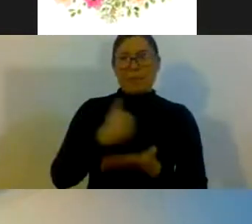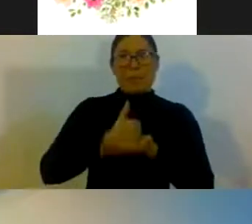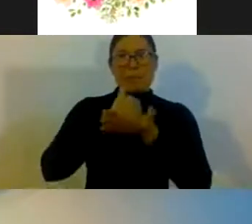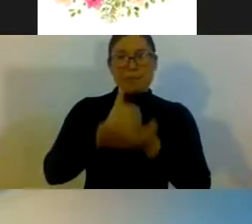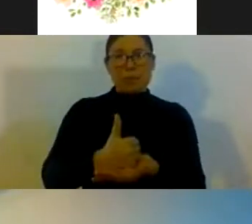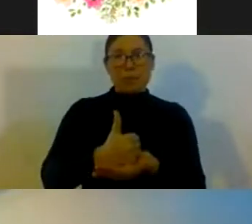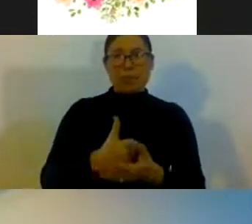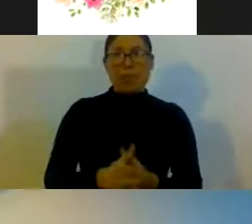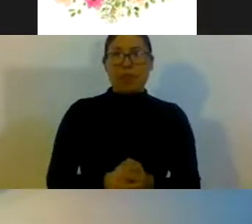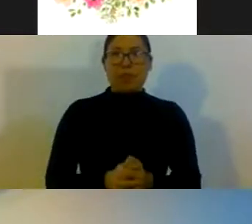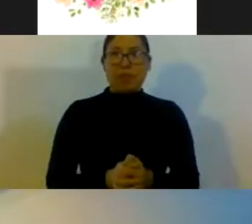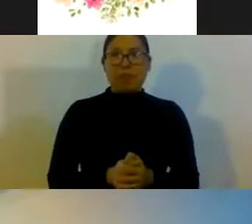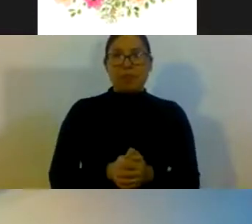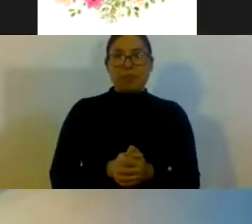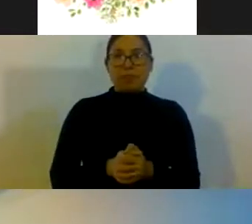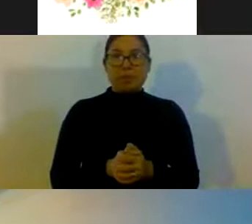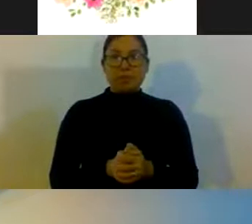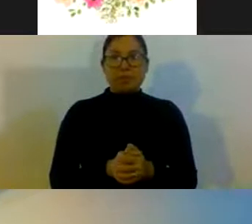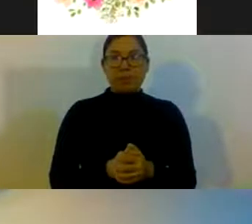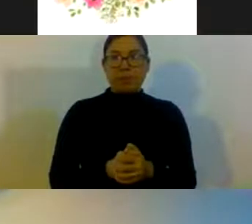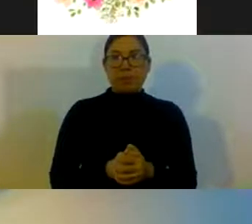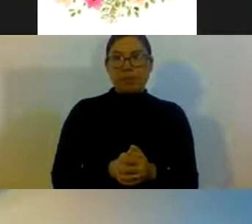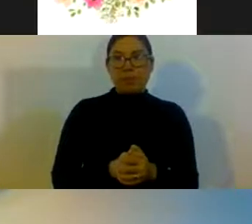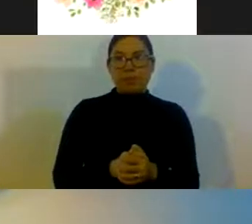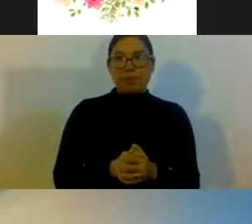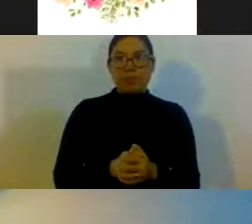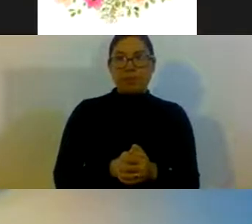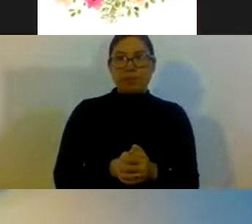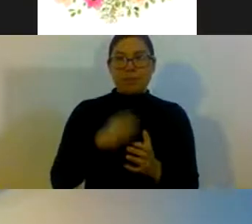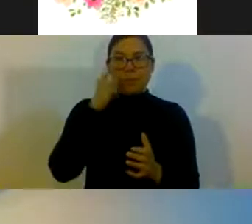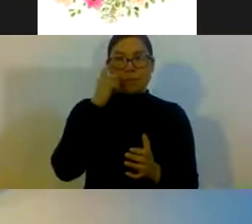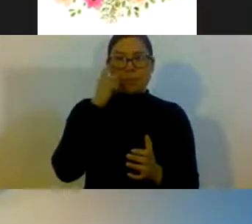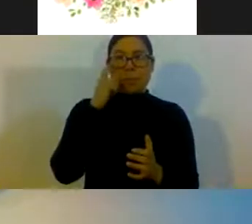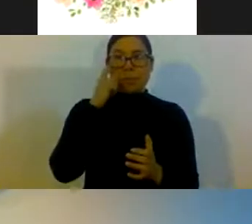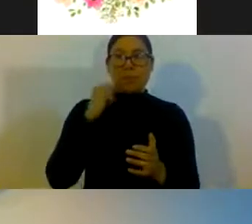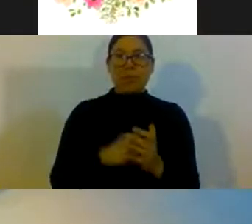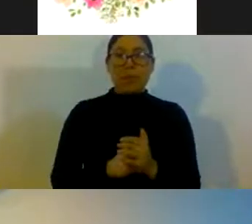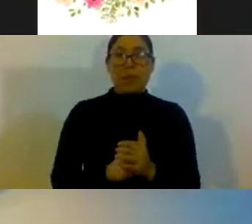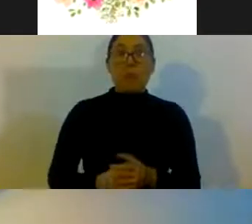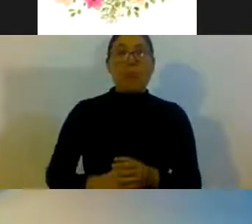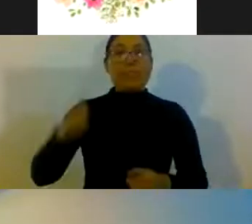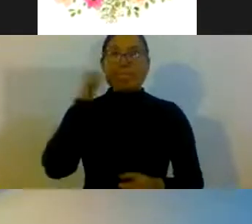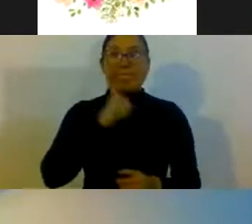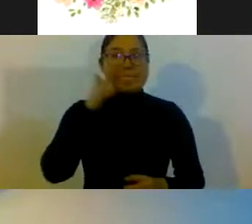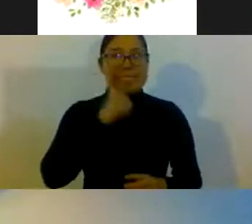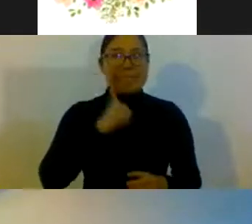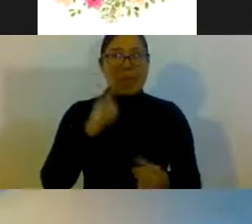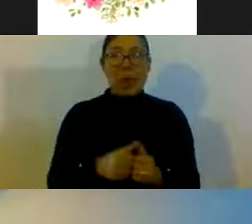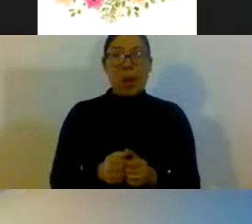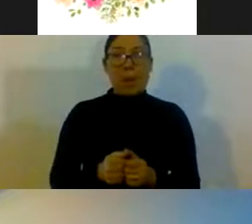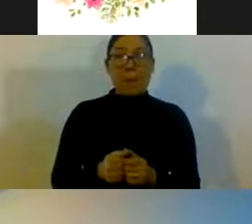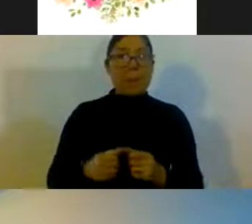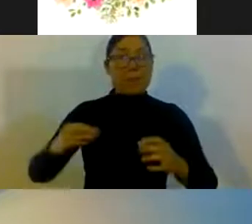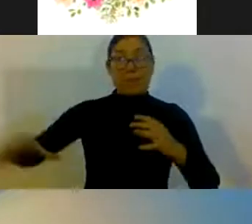lo necesario, pero estamos a la mitad. Sí, estamos a la mitad, hay formación, pero luego también hay información y que a lo mejor en